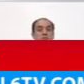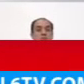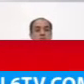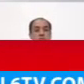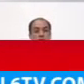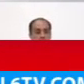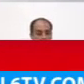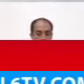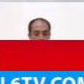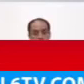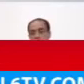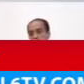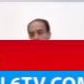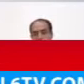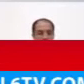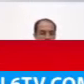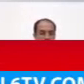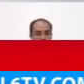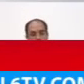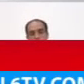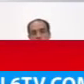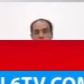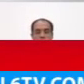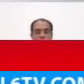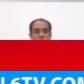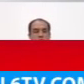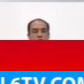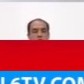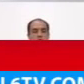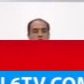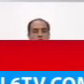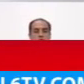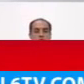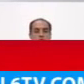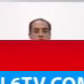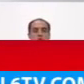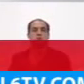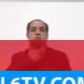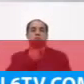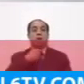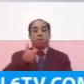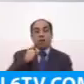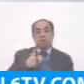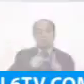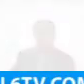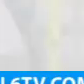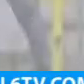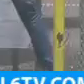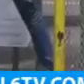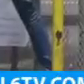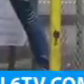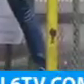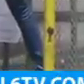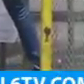entre un día y otro puede haber un hospital que a lo mejor reportó saturación, pero que al otro día ya tiene apertura de camas.